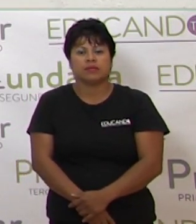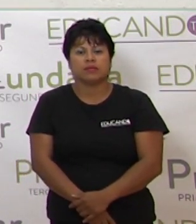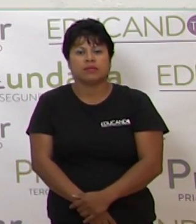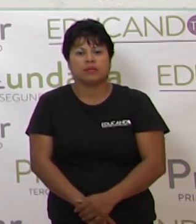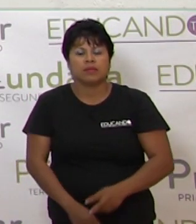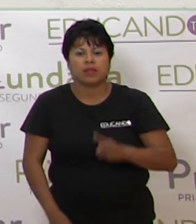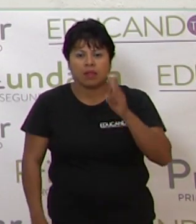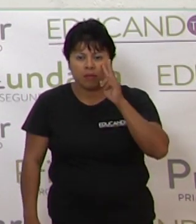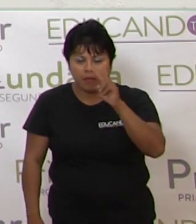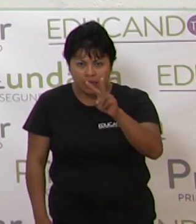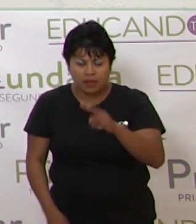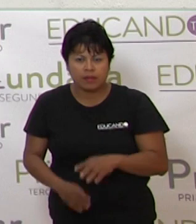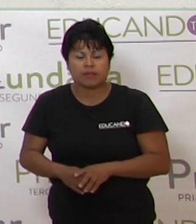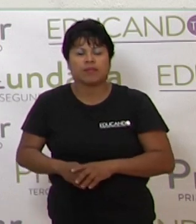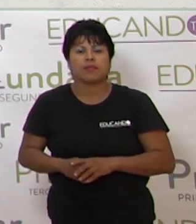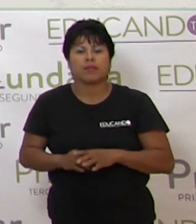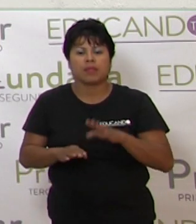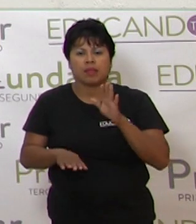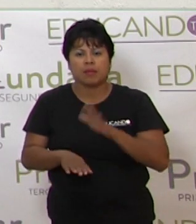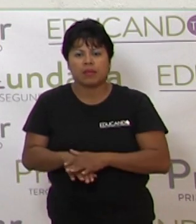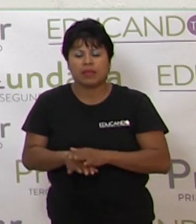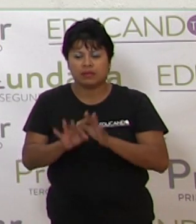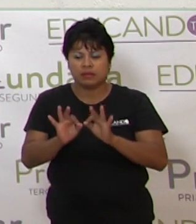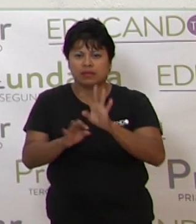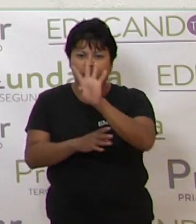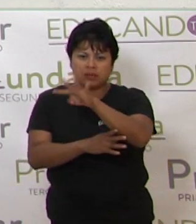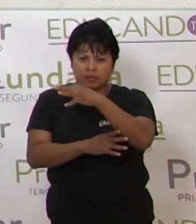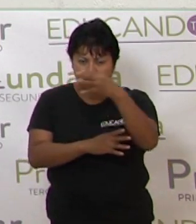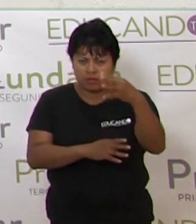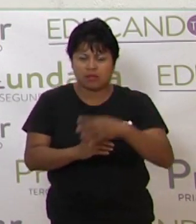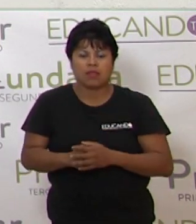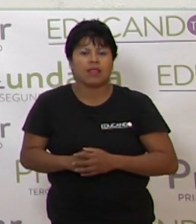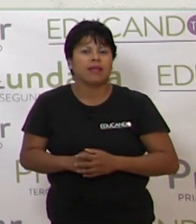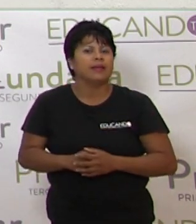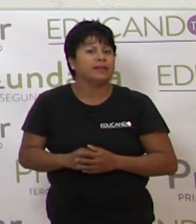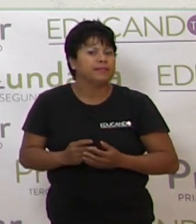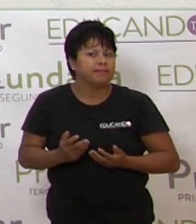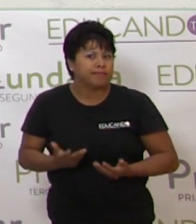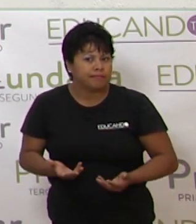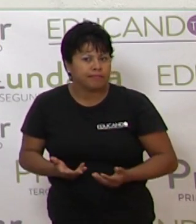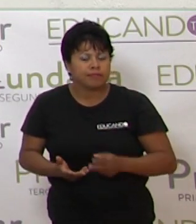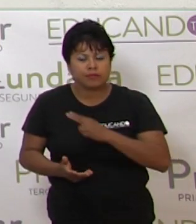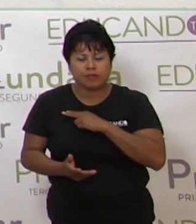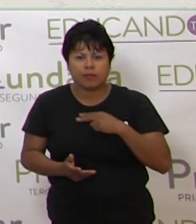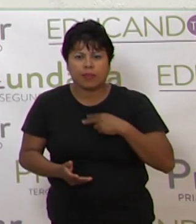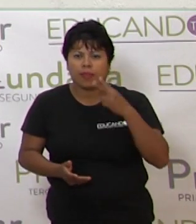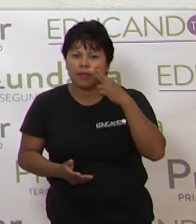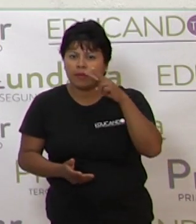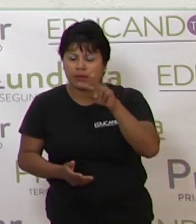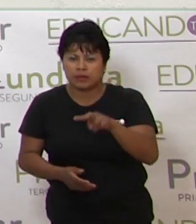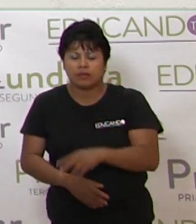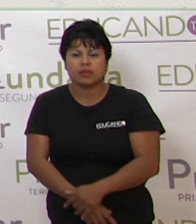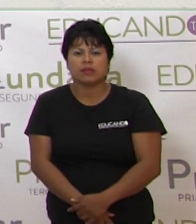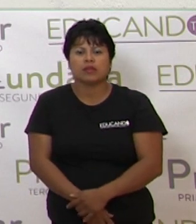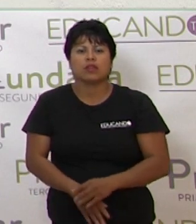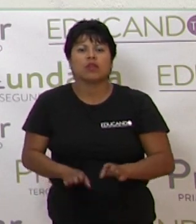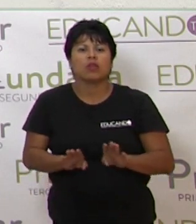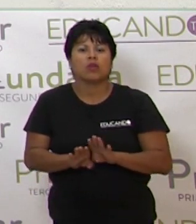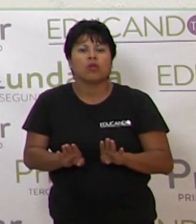verla de una forma más esquemática. O sea, vamos a ver cómo